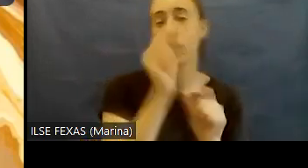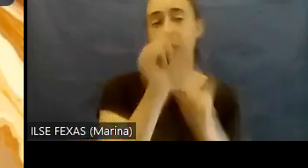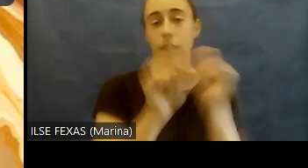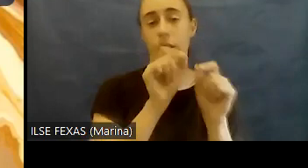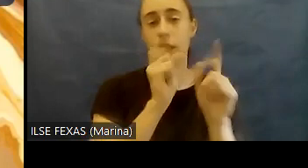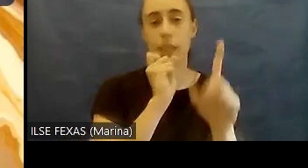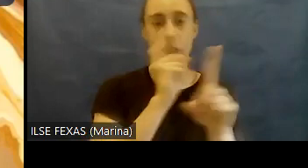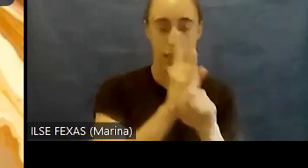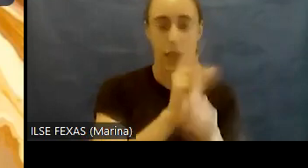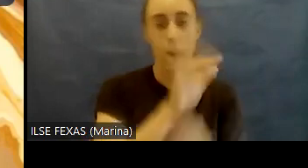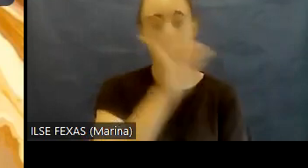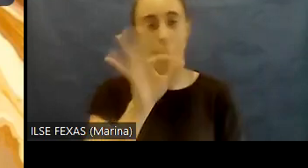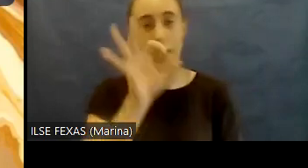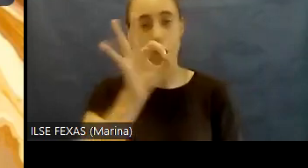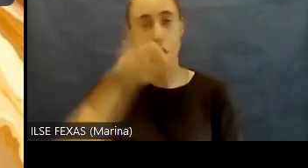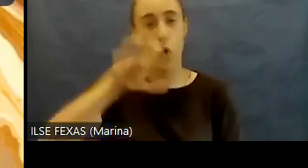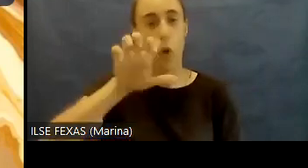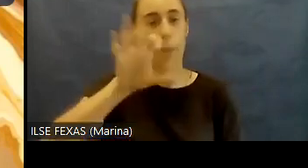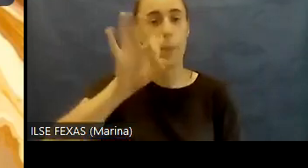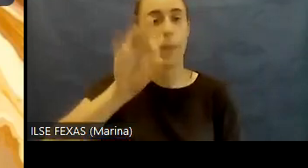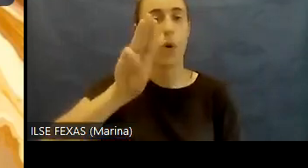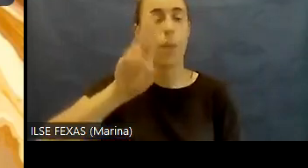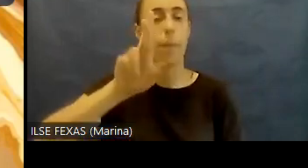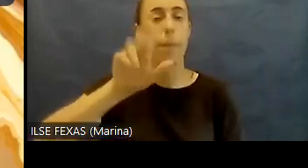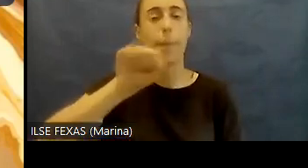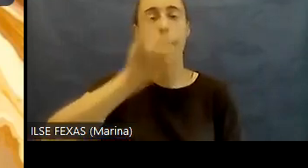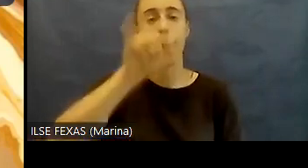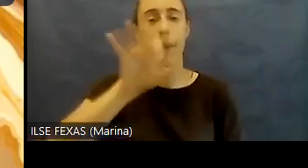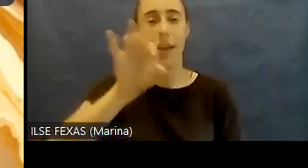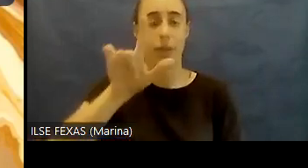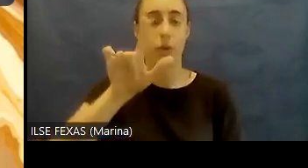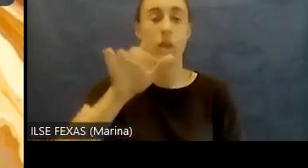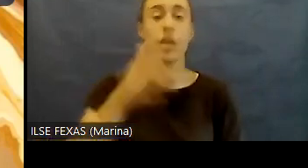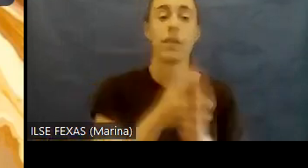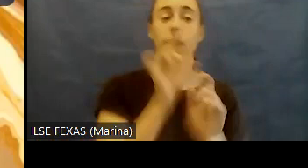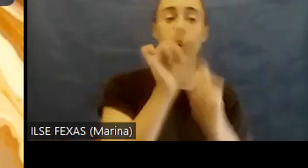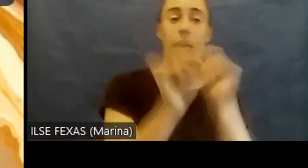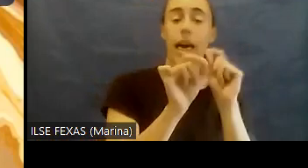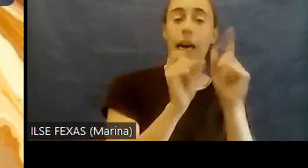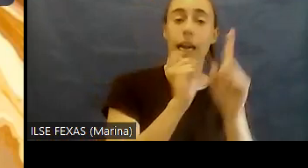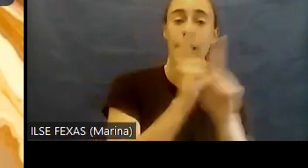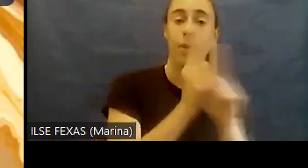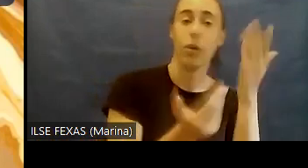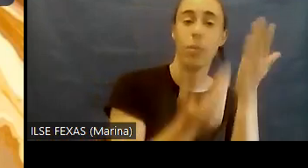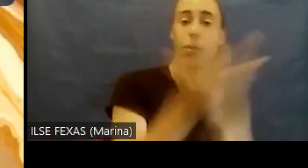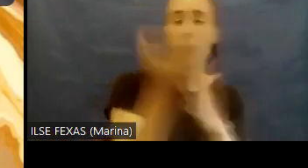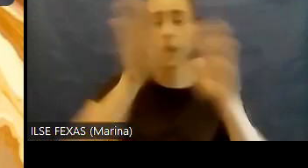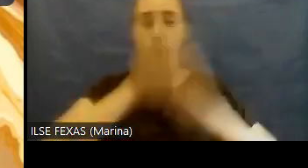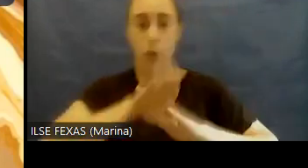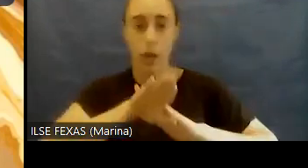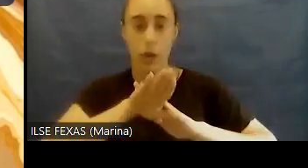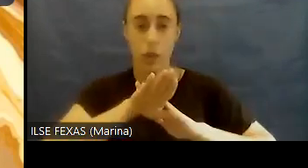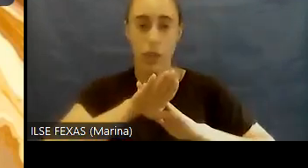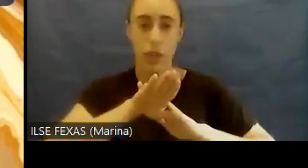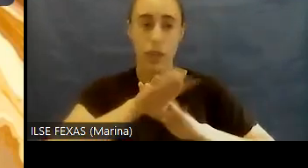y el omeprazol a doble dosis. O sea, se ponen los 2 antibióticos mañana y noche, cada uno de ellos, y el omeprazol también se pone